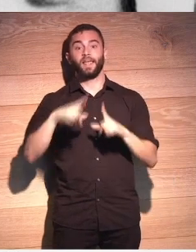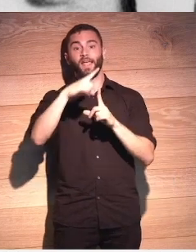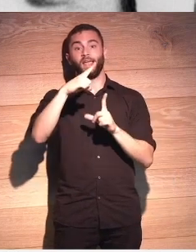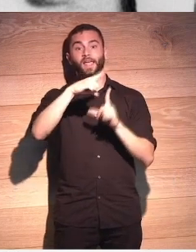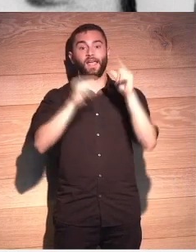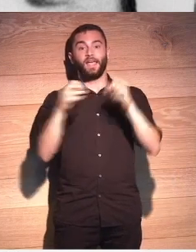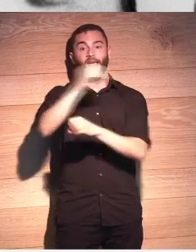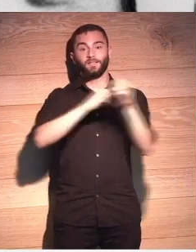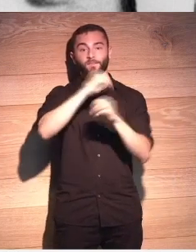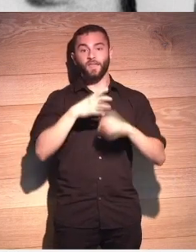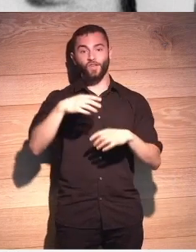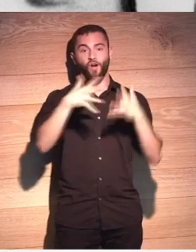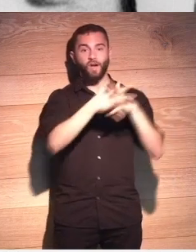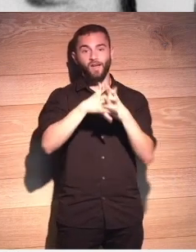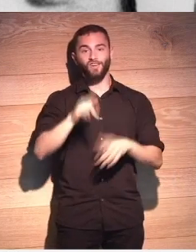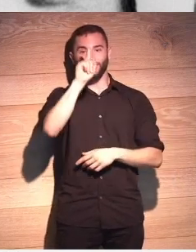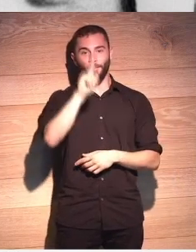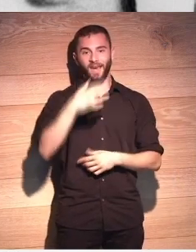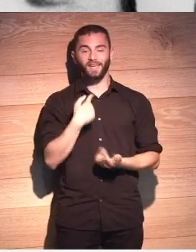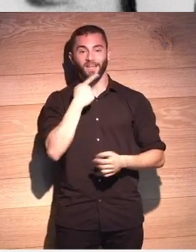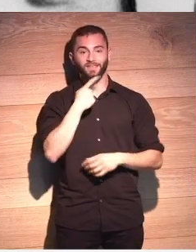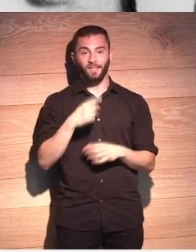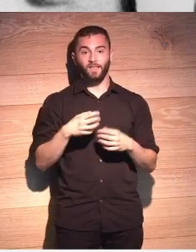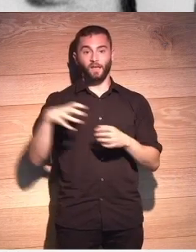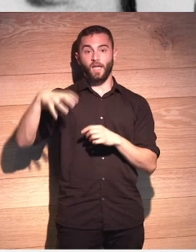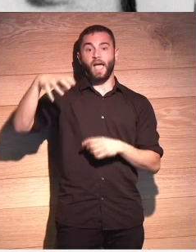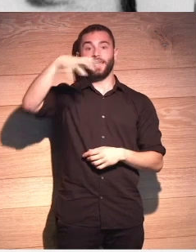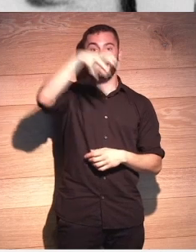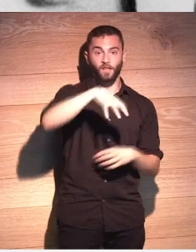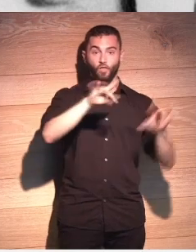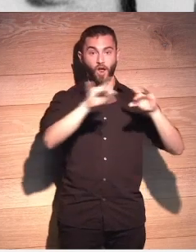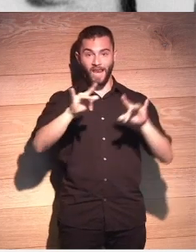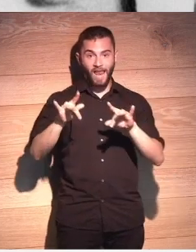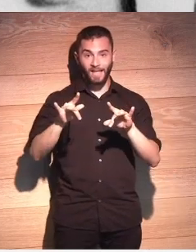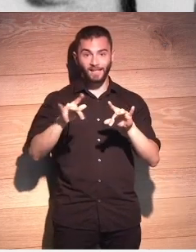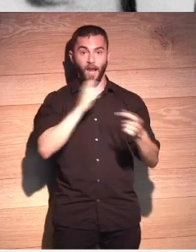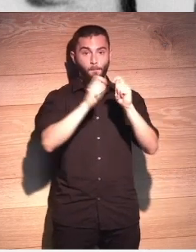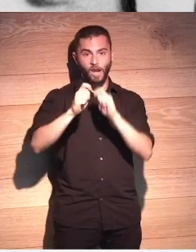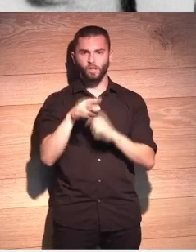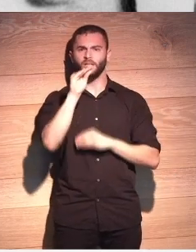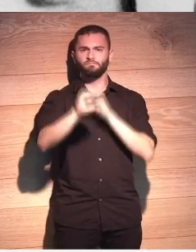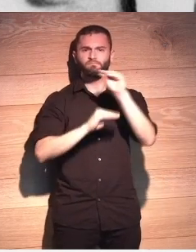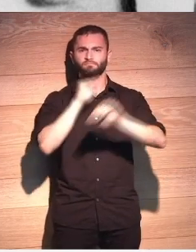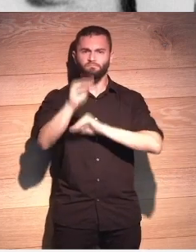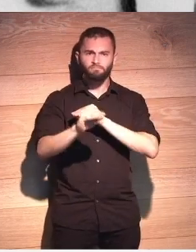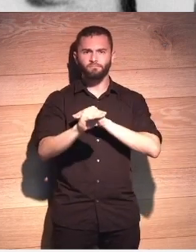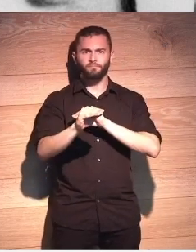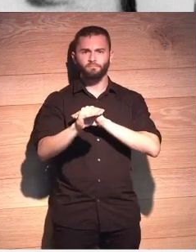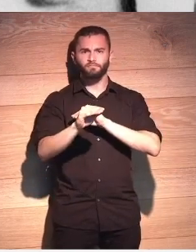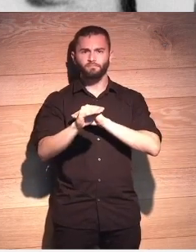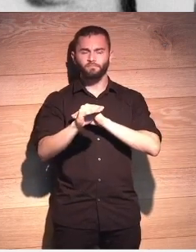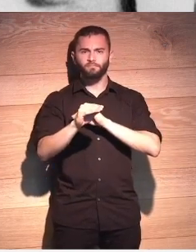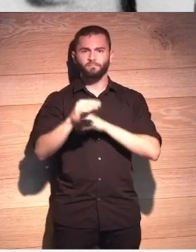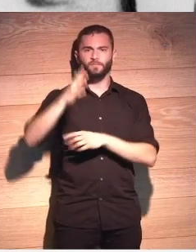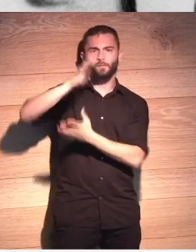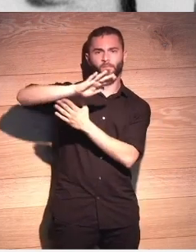enlazo con una entrevista de ella en la que dice que cuando aterrizó en la Tierra, los periodistas le preguntaban, en vez de cómo